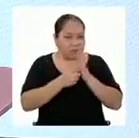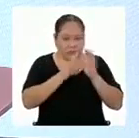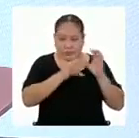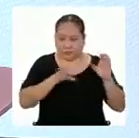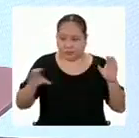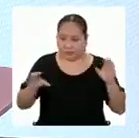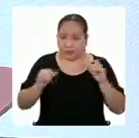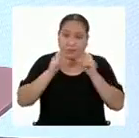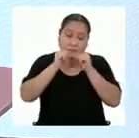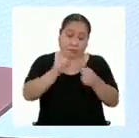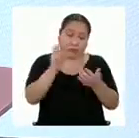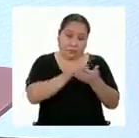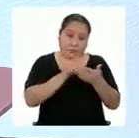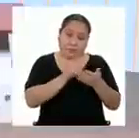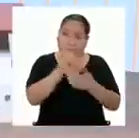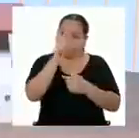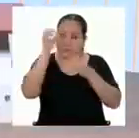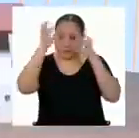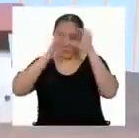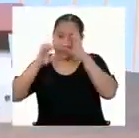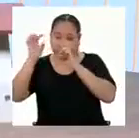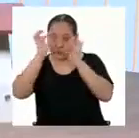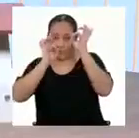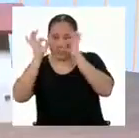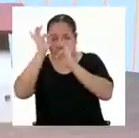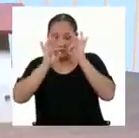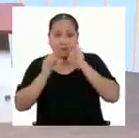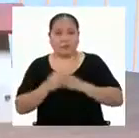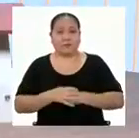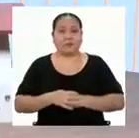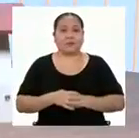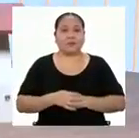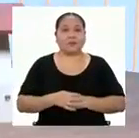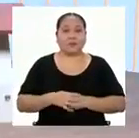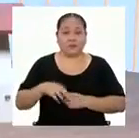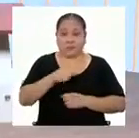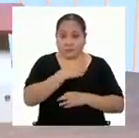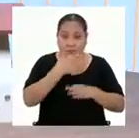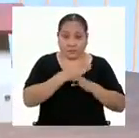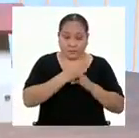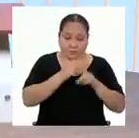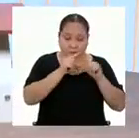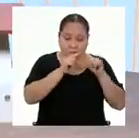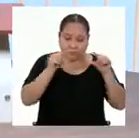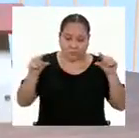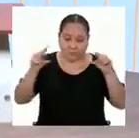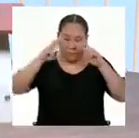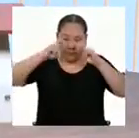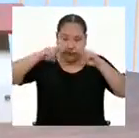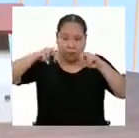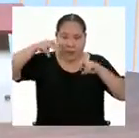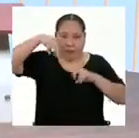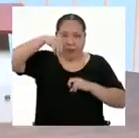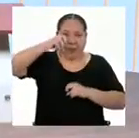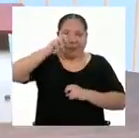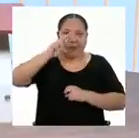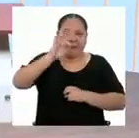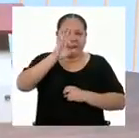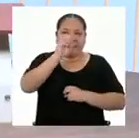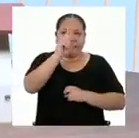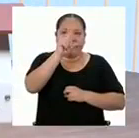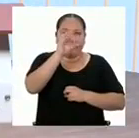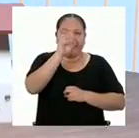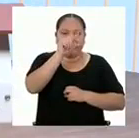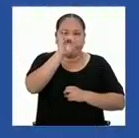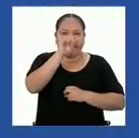no cortar nuestra lectura ni distraernos. Otra forma es analizar la morfología de la palabra, o sea, su